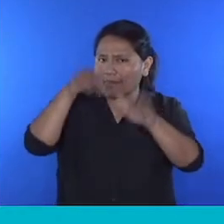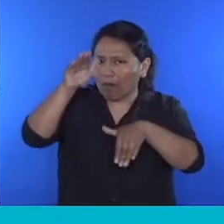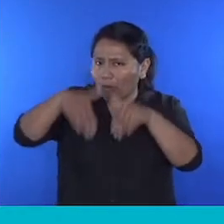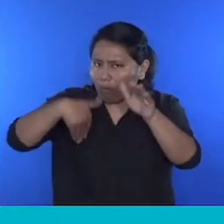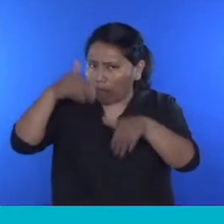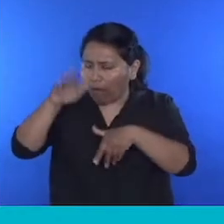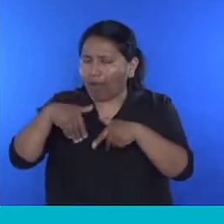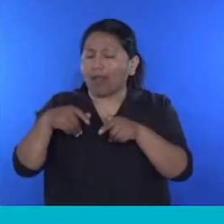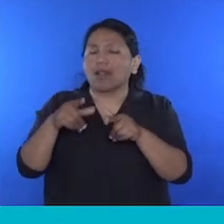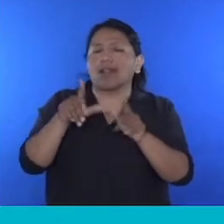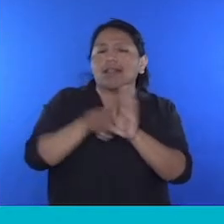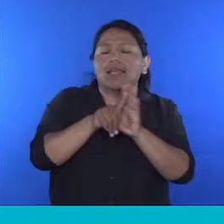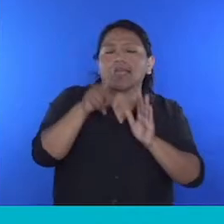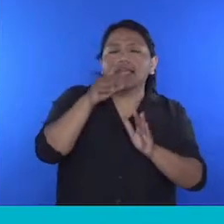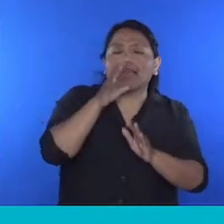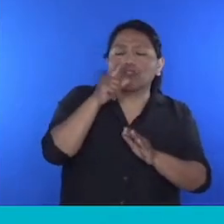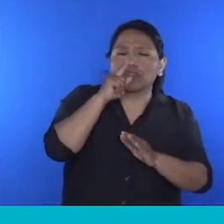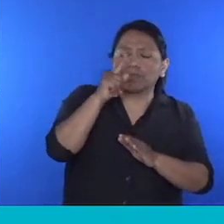convocadas por la Ley